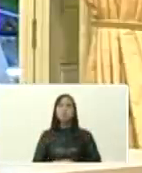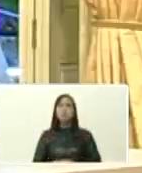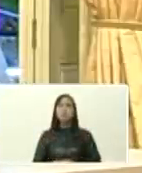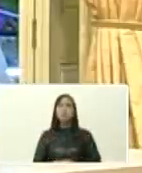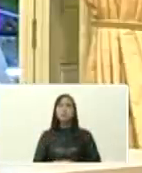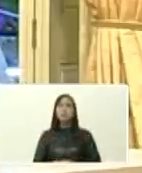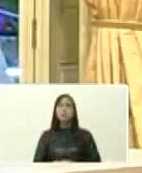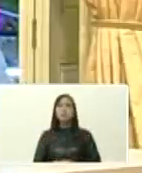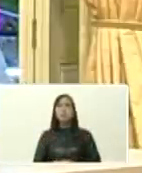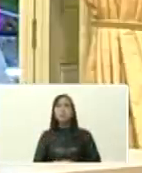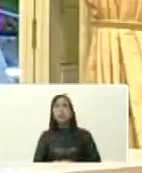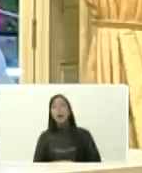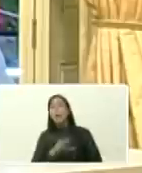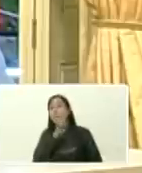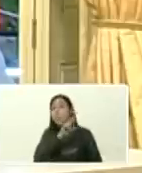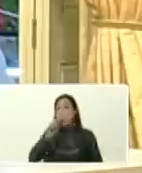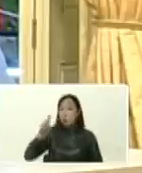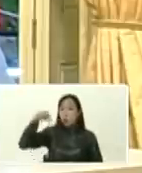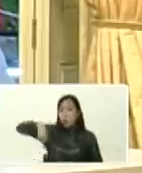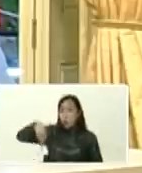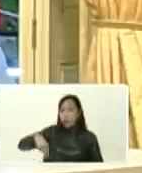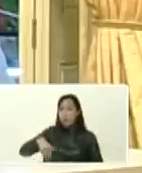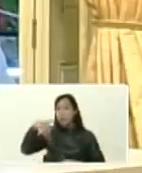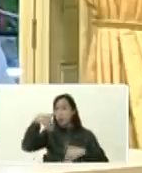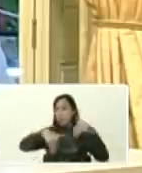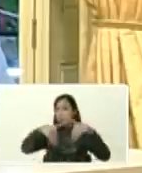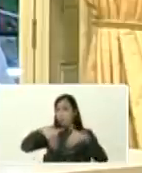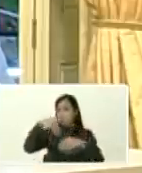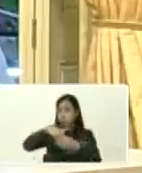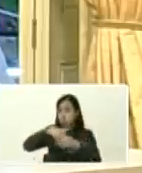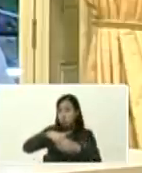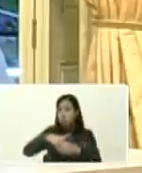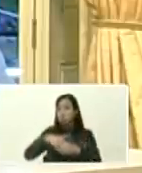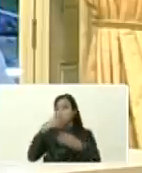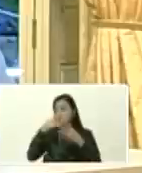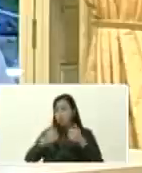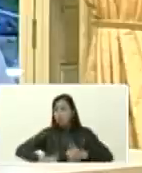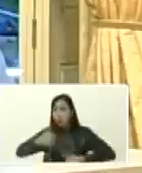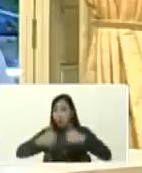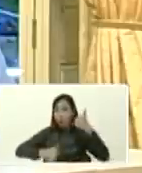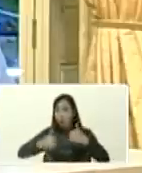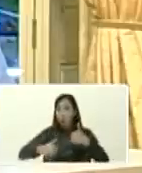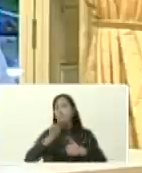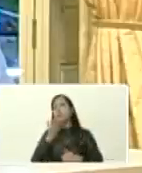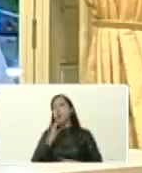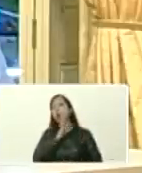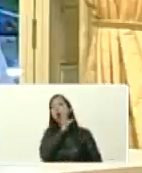Que usted el 21 de noviembre quiere votar por los candidatos de Capriles.